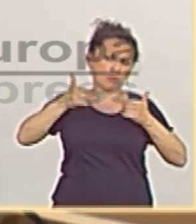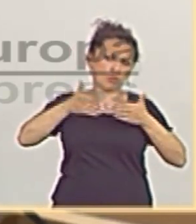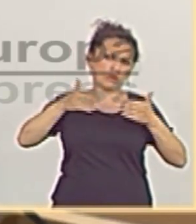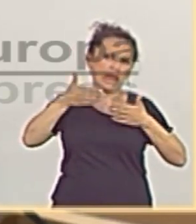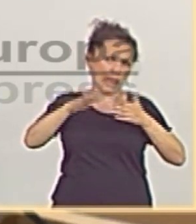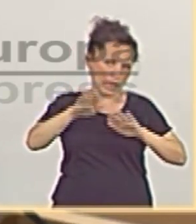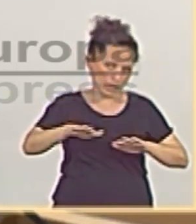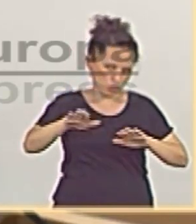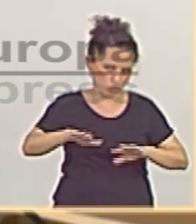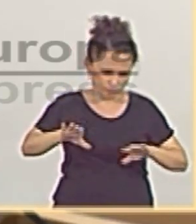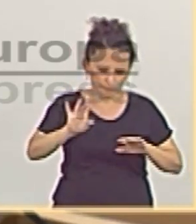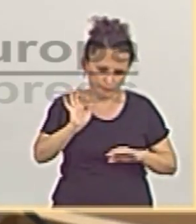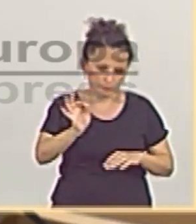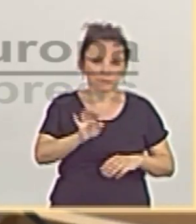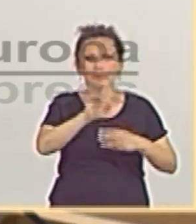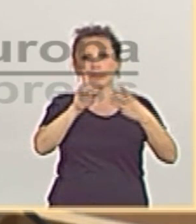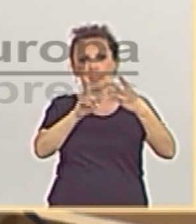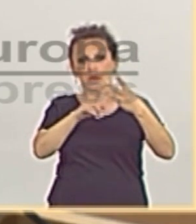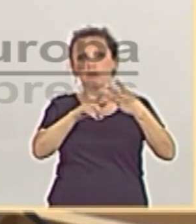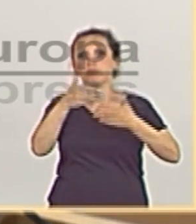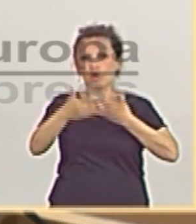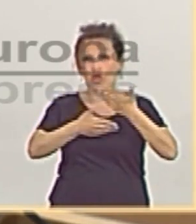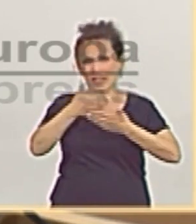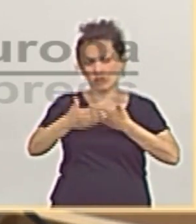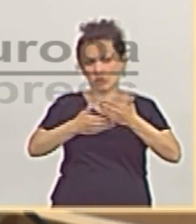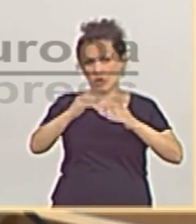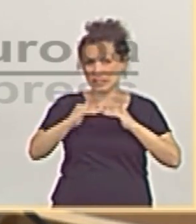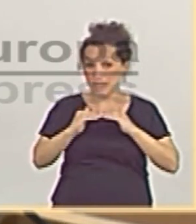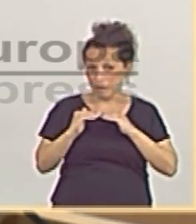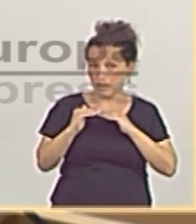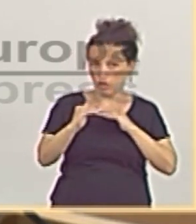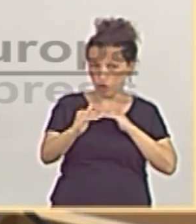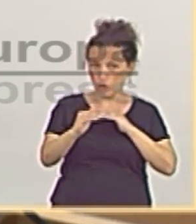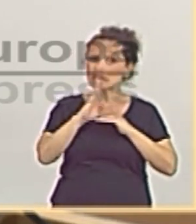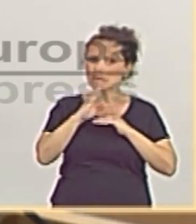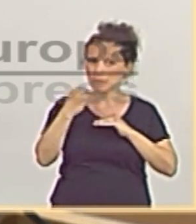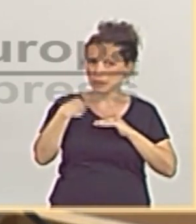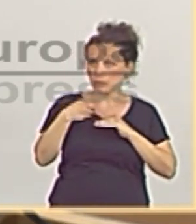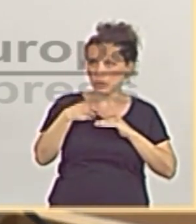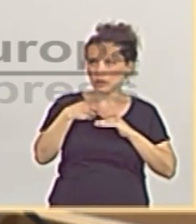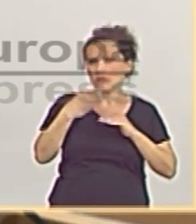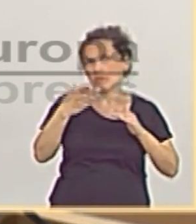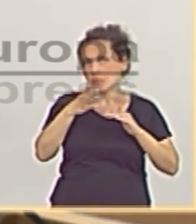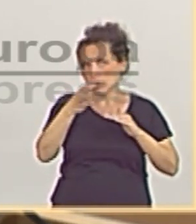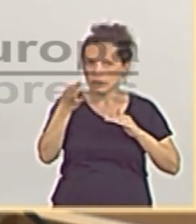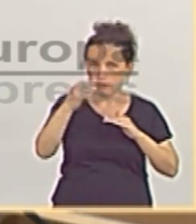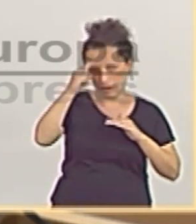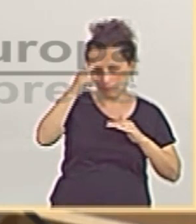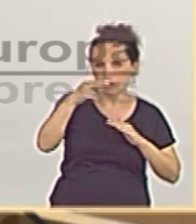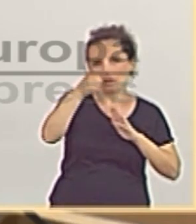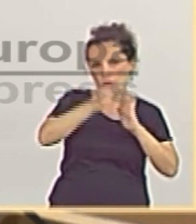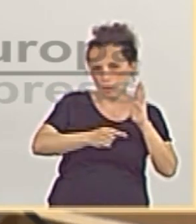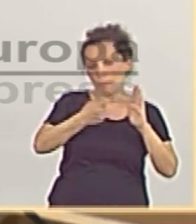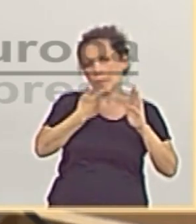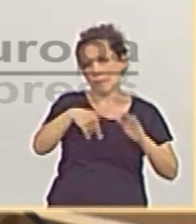E tres, en estes procesos de estabilización desde o respeto aos principios de igualdade, mérito e capacidade